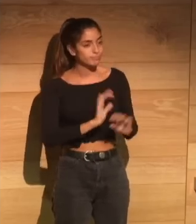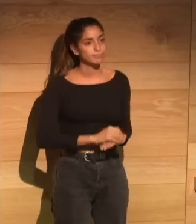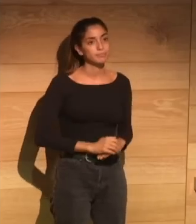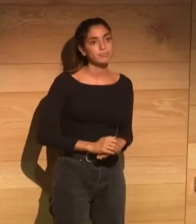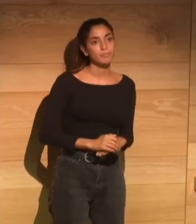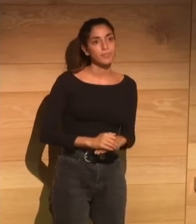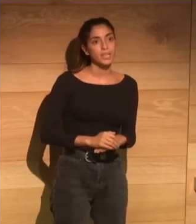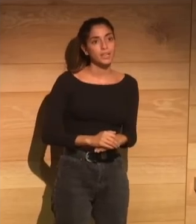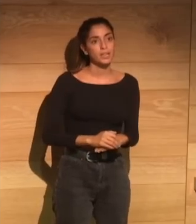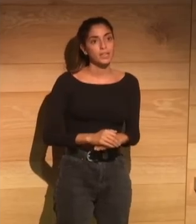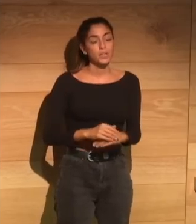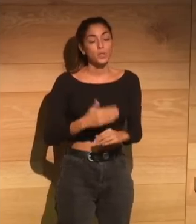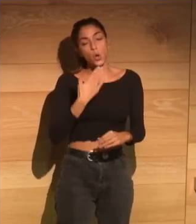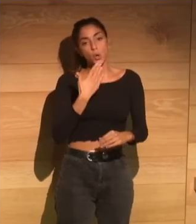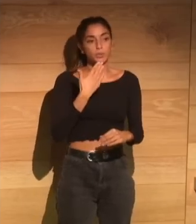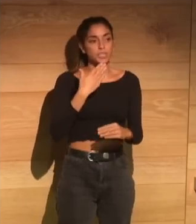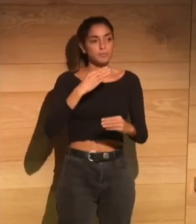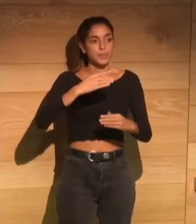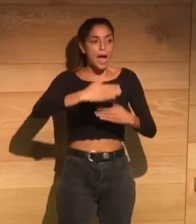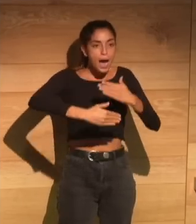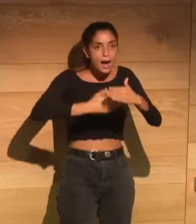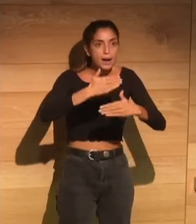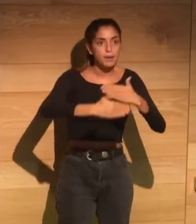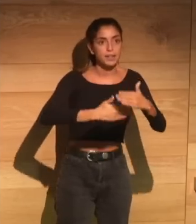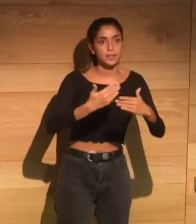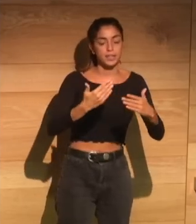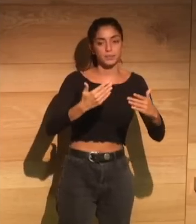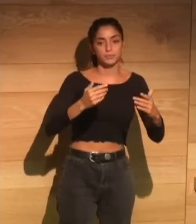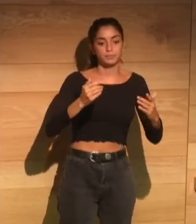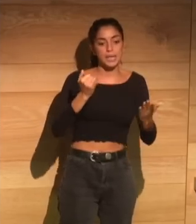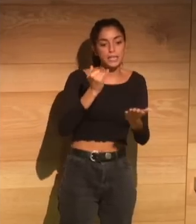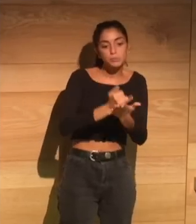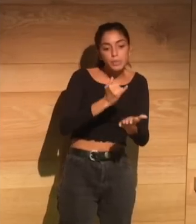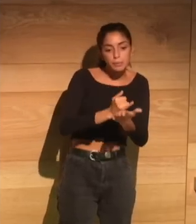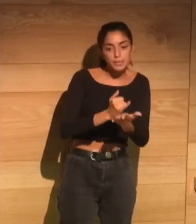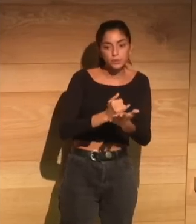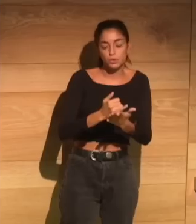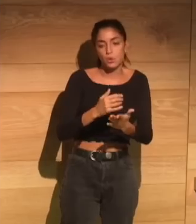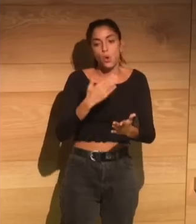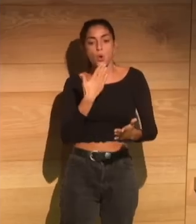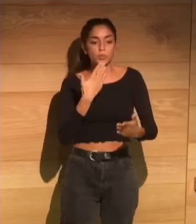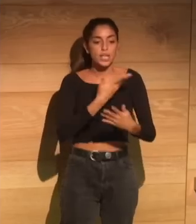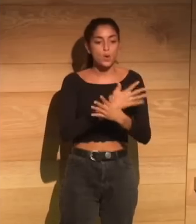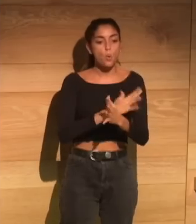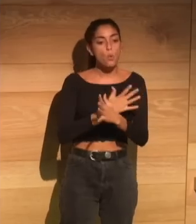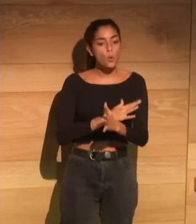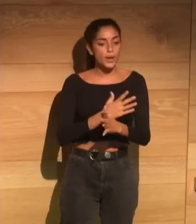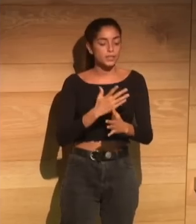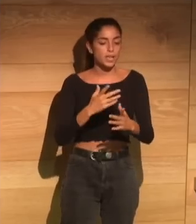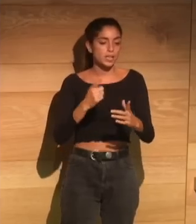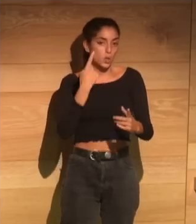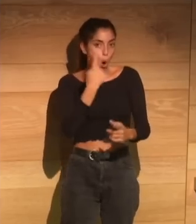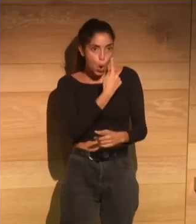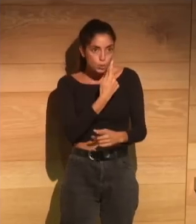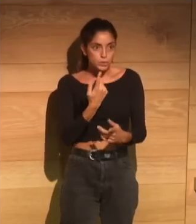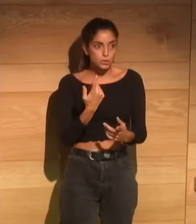que, por ejemplo, un gran avance en los experimentos, que en el fondo son juguetes ópticos, de la persistencia retiniana, son, es